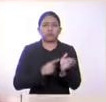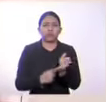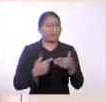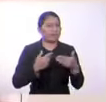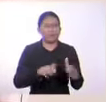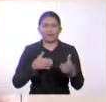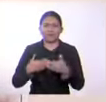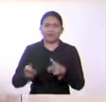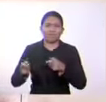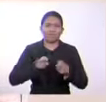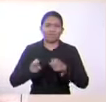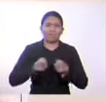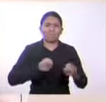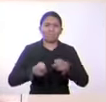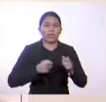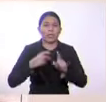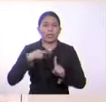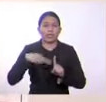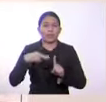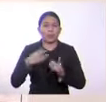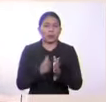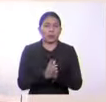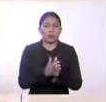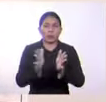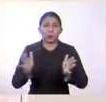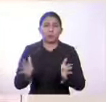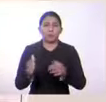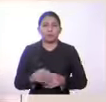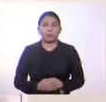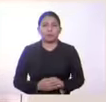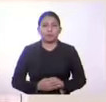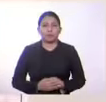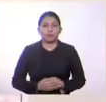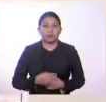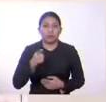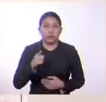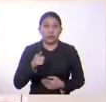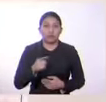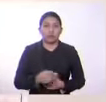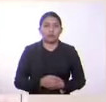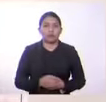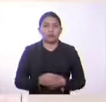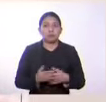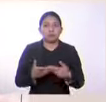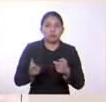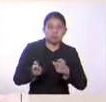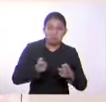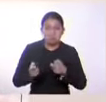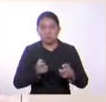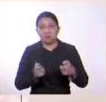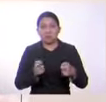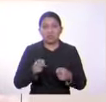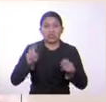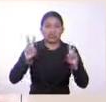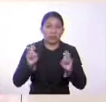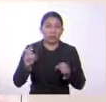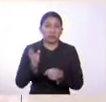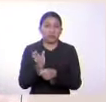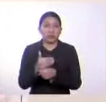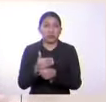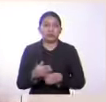todas las características, en fin, todo lo que debe formar parte perteneciente o relativo a los partidos